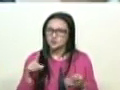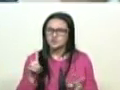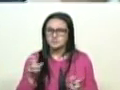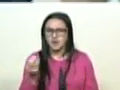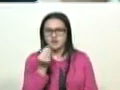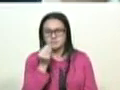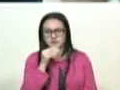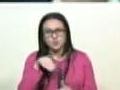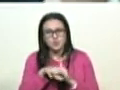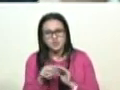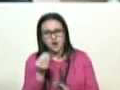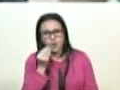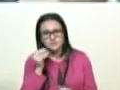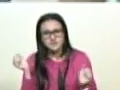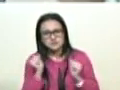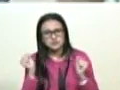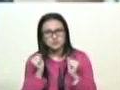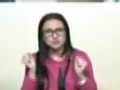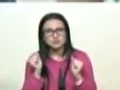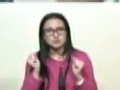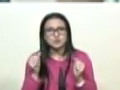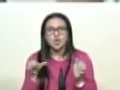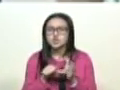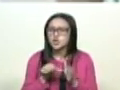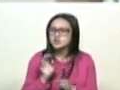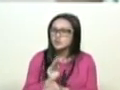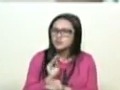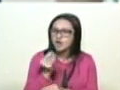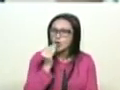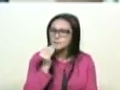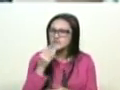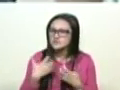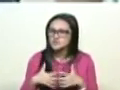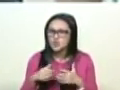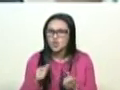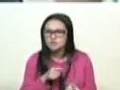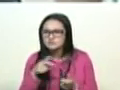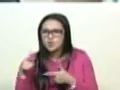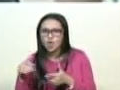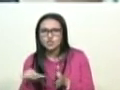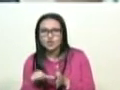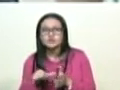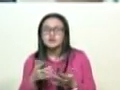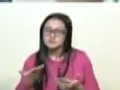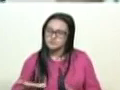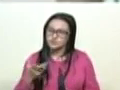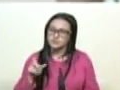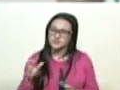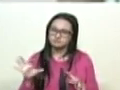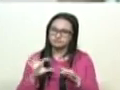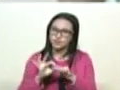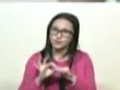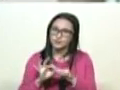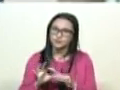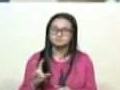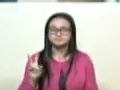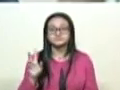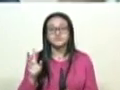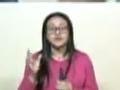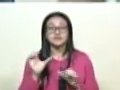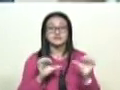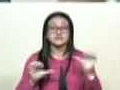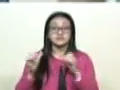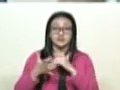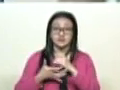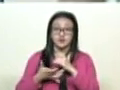alimentación, pues no es solo producir, sino dónde conservamos lo que producimos, dónde lo trasladamos, también es muy importante. En ciencia y tecnología, bueno,